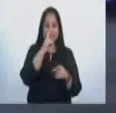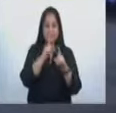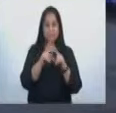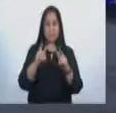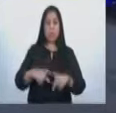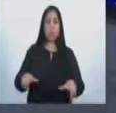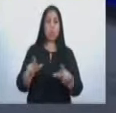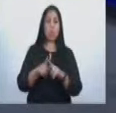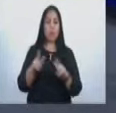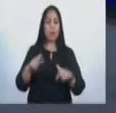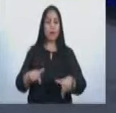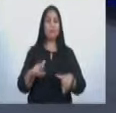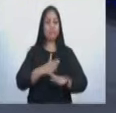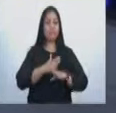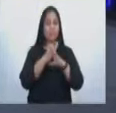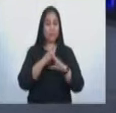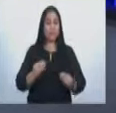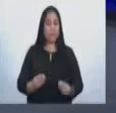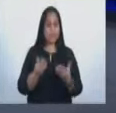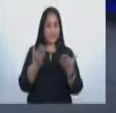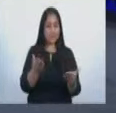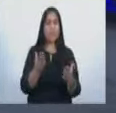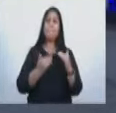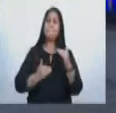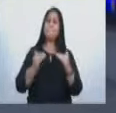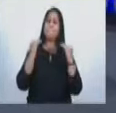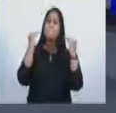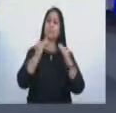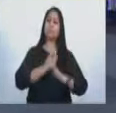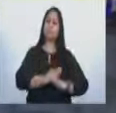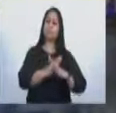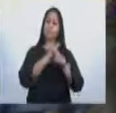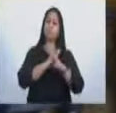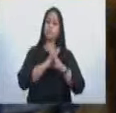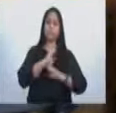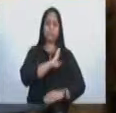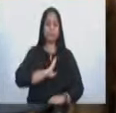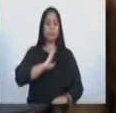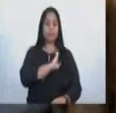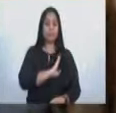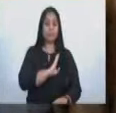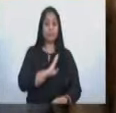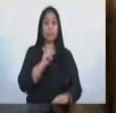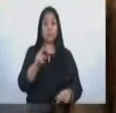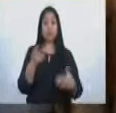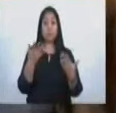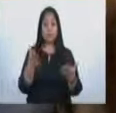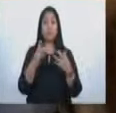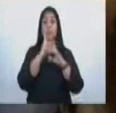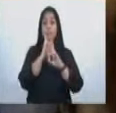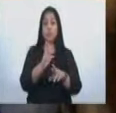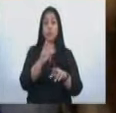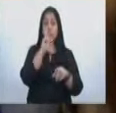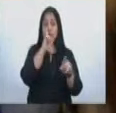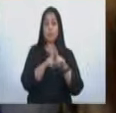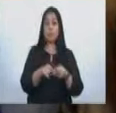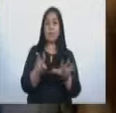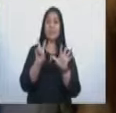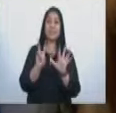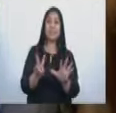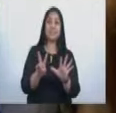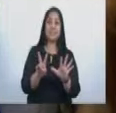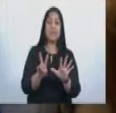ambiente seguro que les ofrezca mayores garantías de bienestar da por resultado que siete